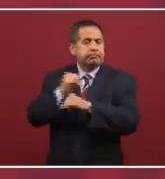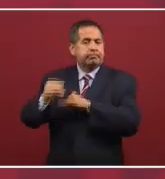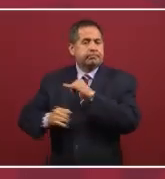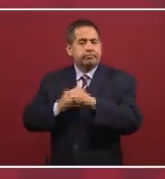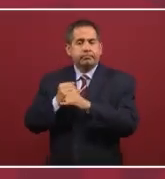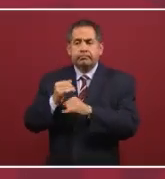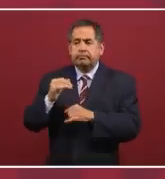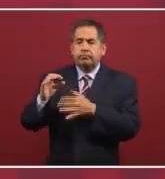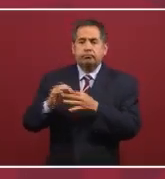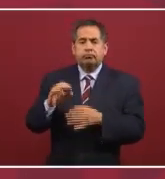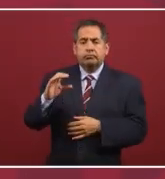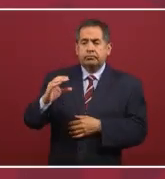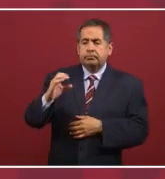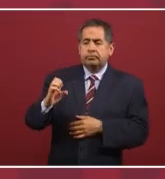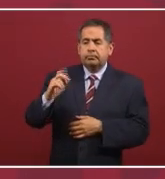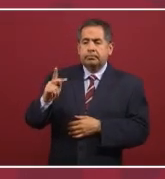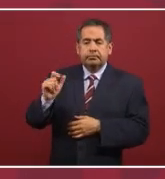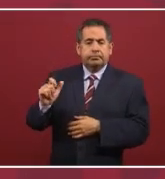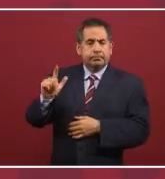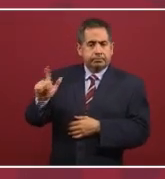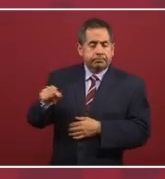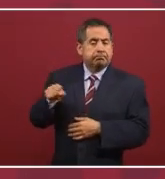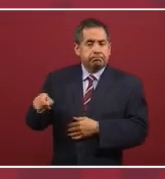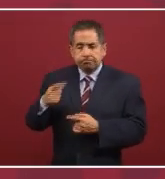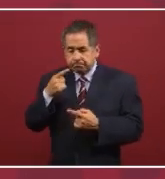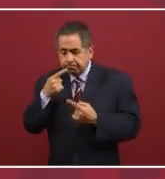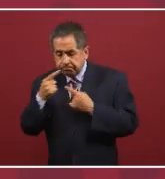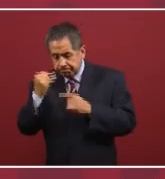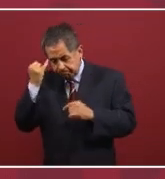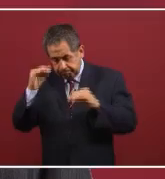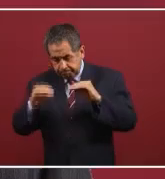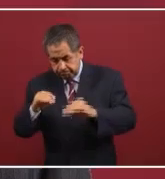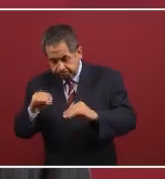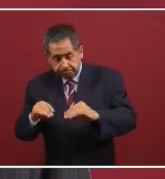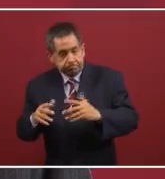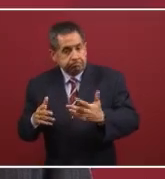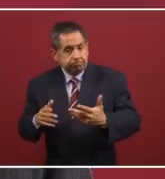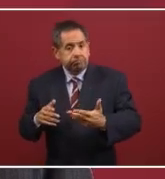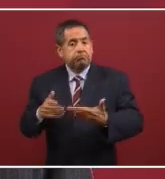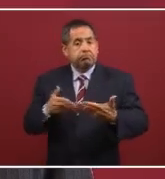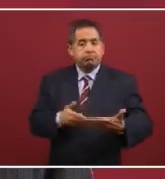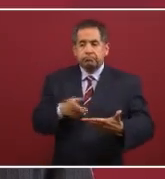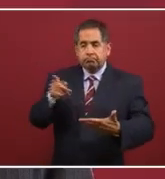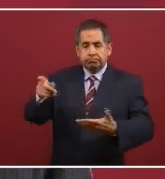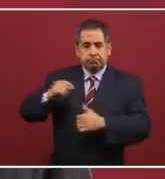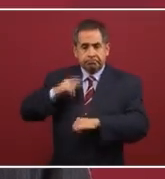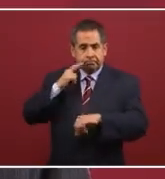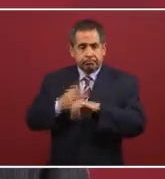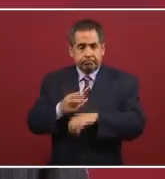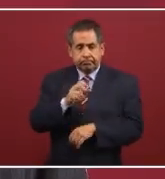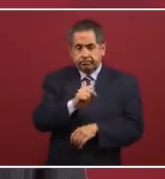y lo está viendo el secretario de Relaciones Exteriores,